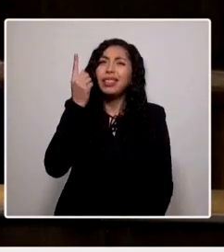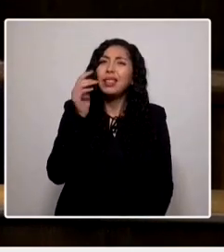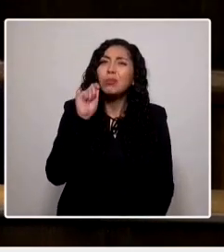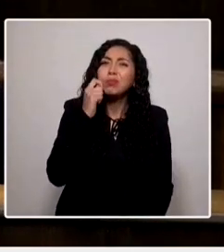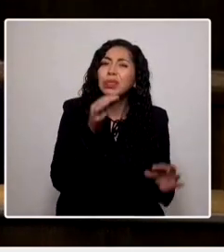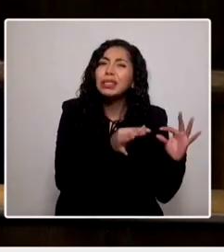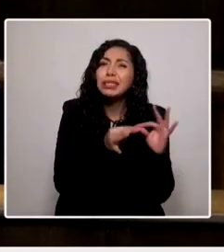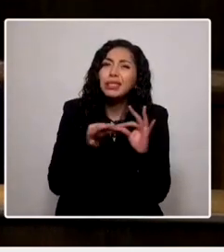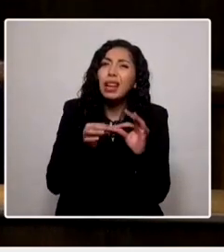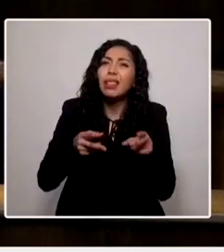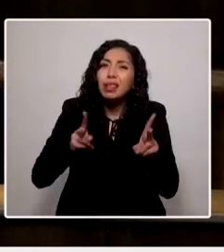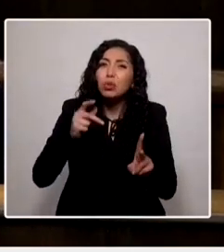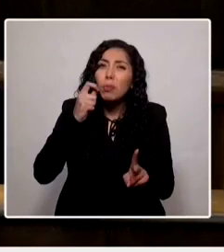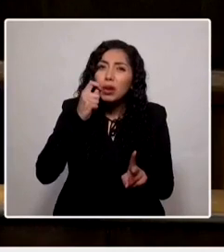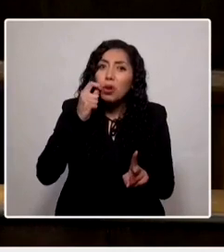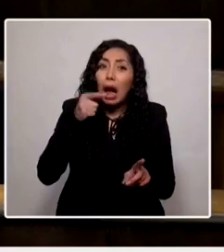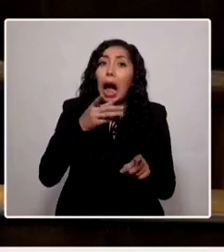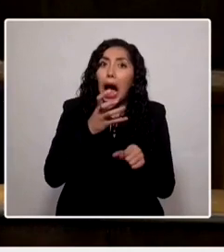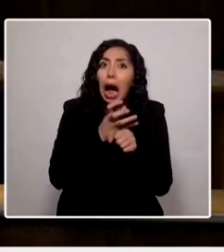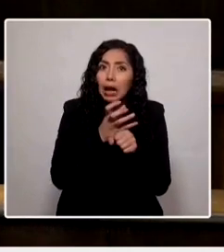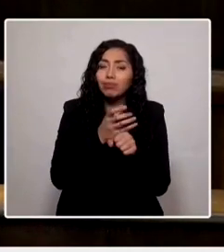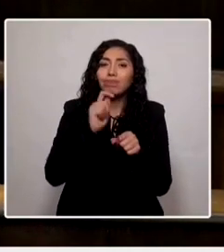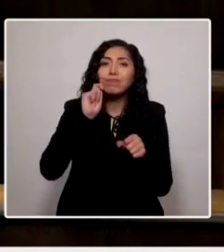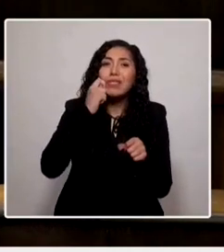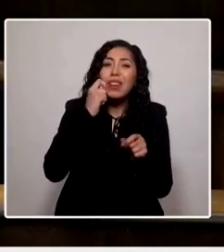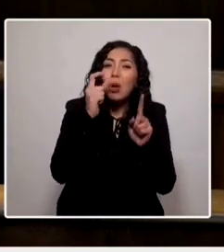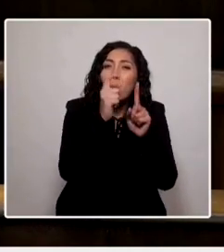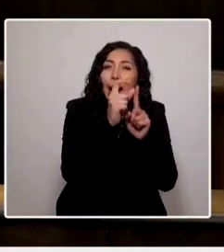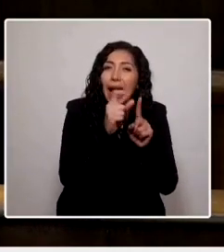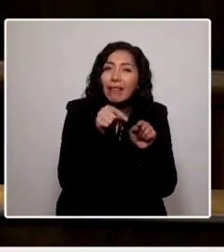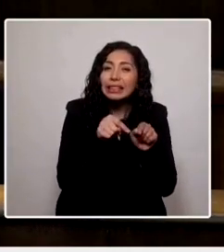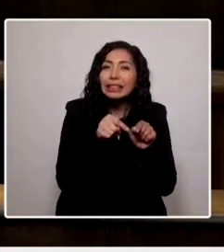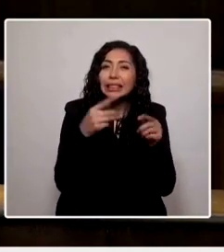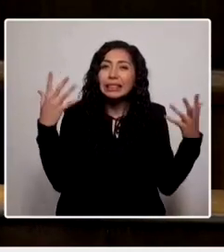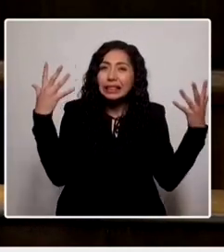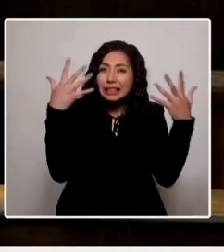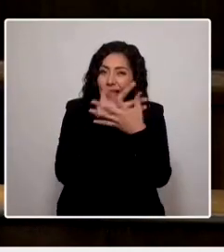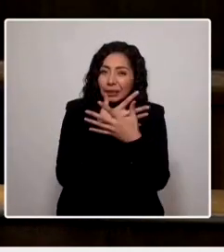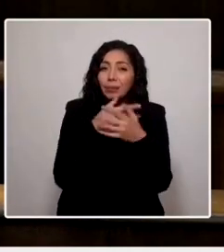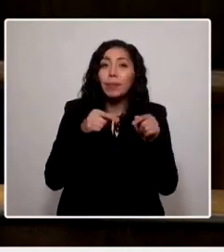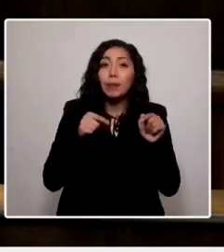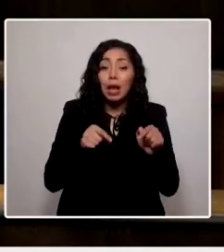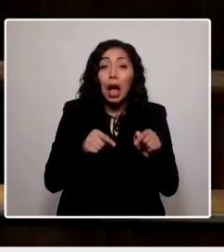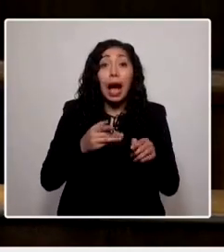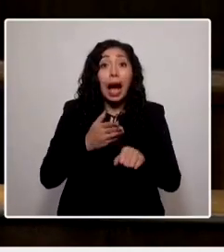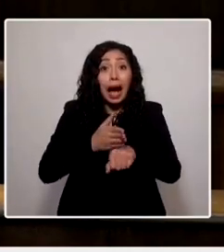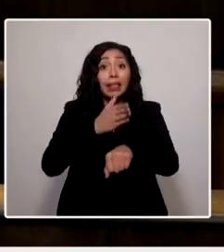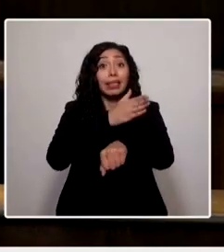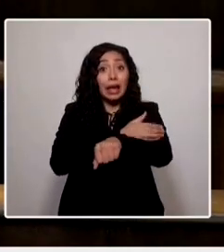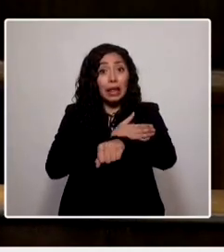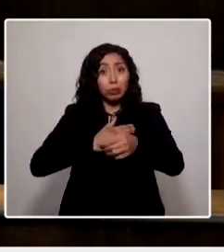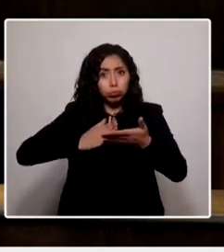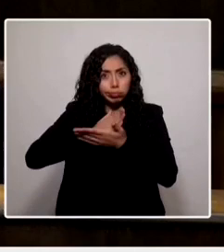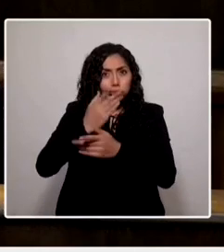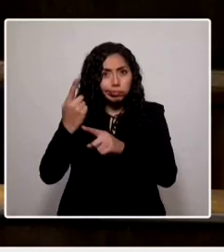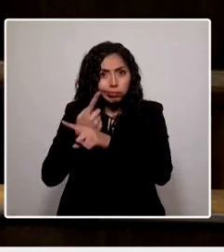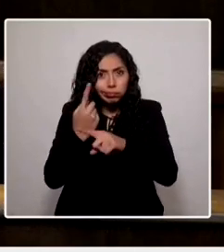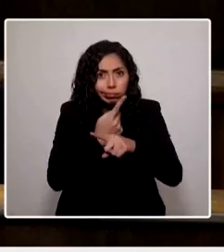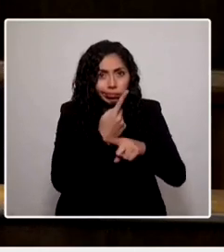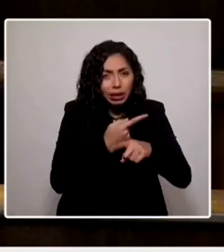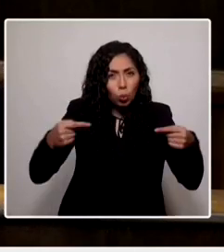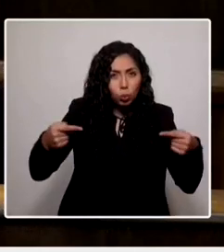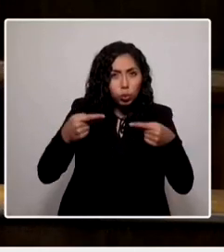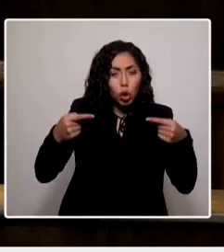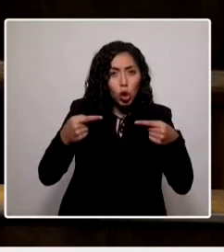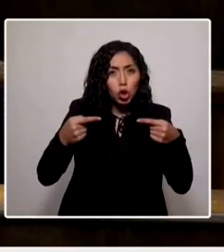conceptual que está en disputa. Y creo que antes de entrar justamente a la discusión de fondo que daremos todos